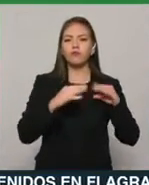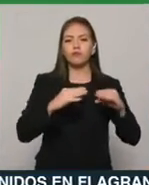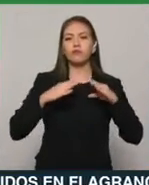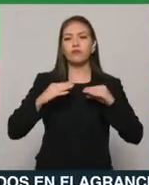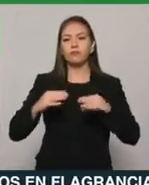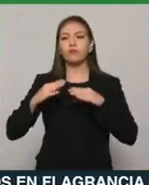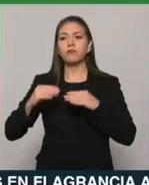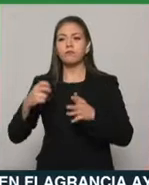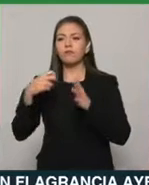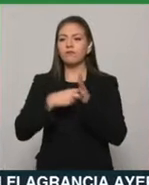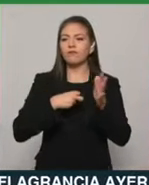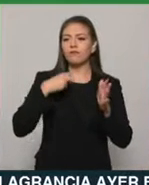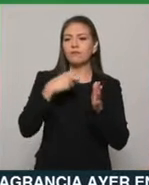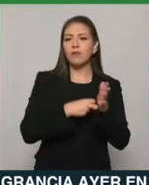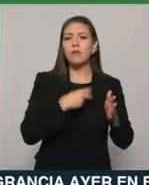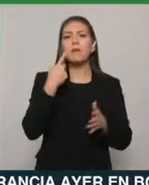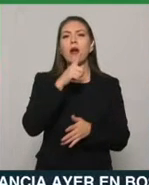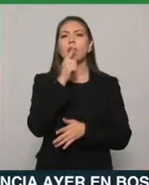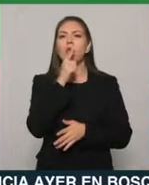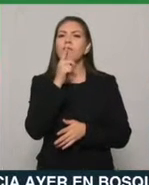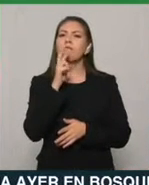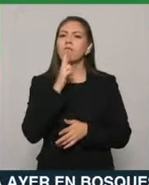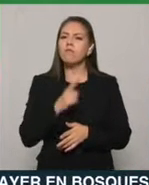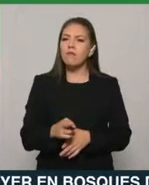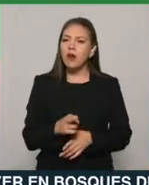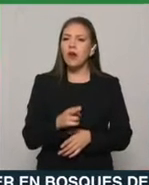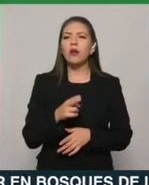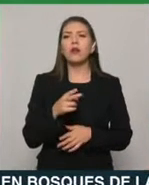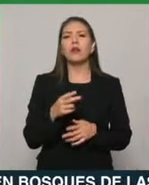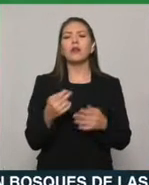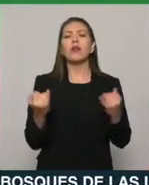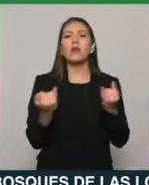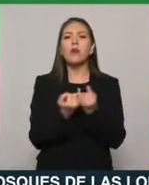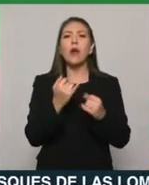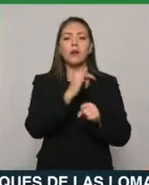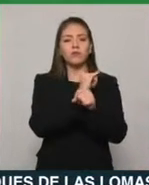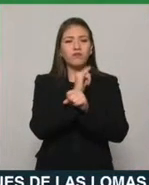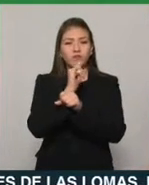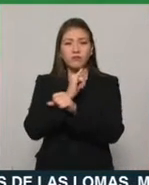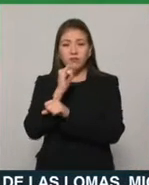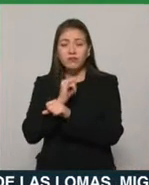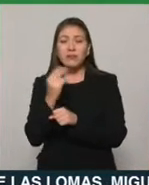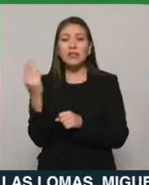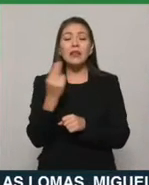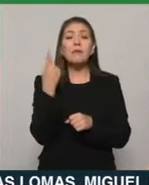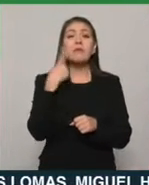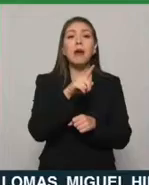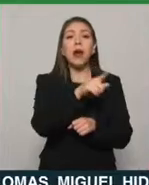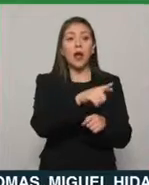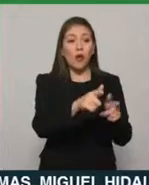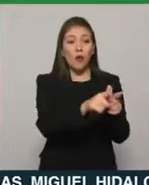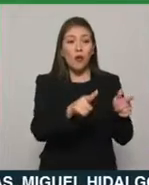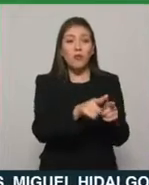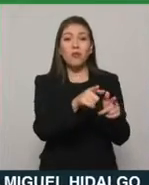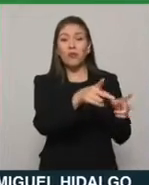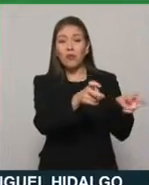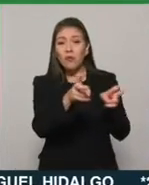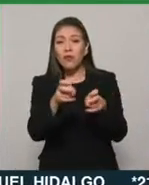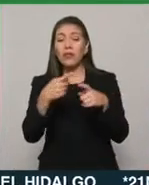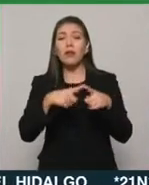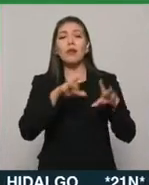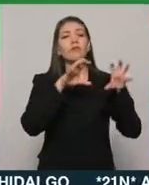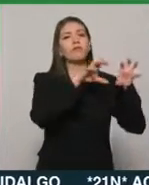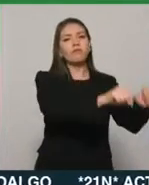policía, investigación e inteligencia para detener a los grupos delincuenciales, mayor